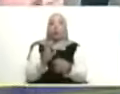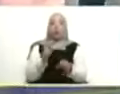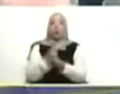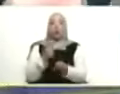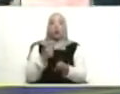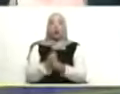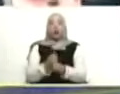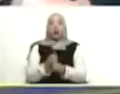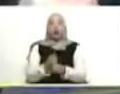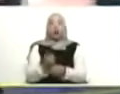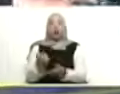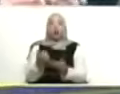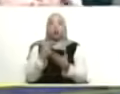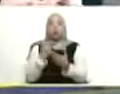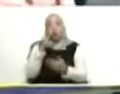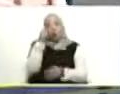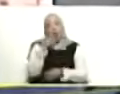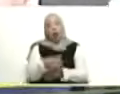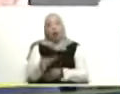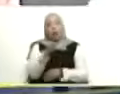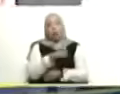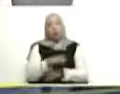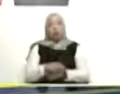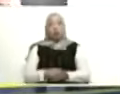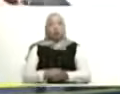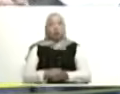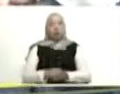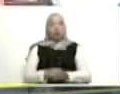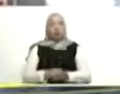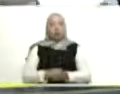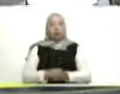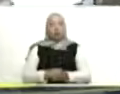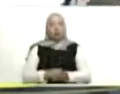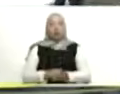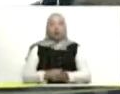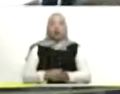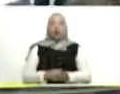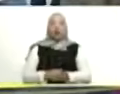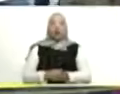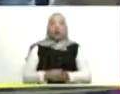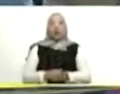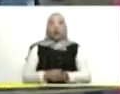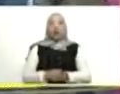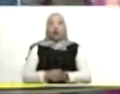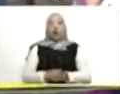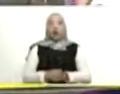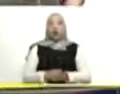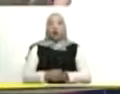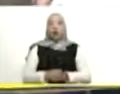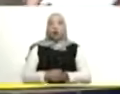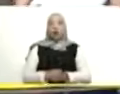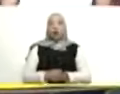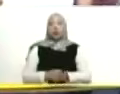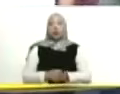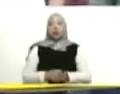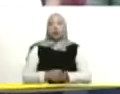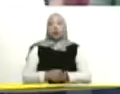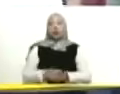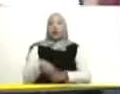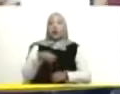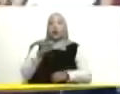Dios me la bendiga. ¡Ajá! ¡Llegó los tambores! ¡Al tambor! ¡Suena el tambor!